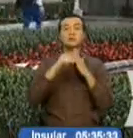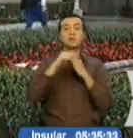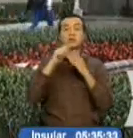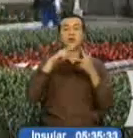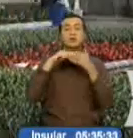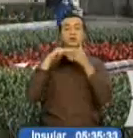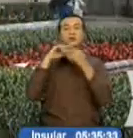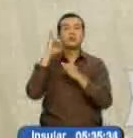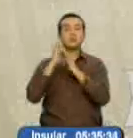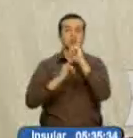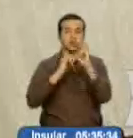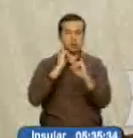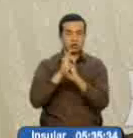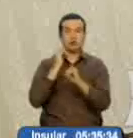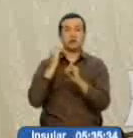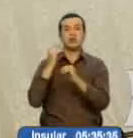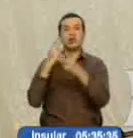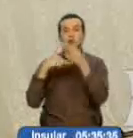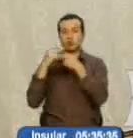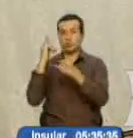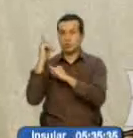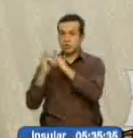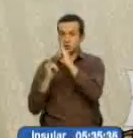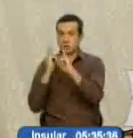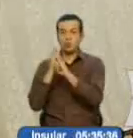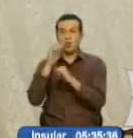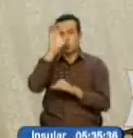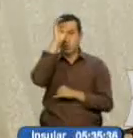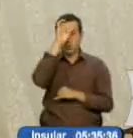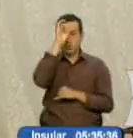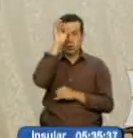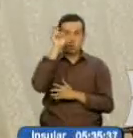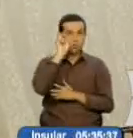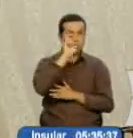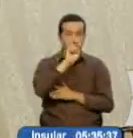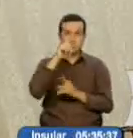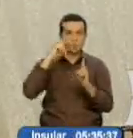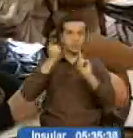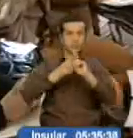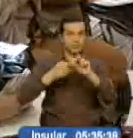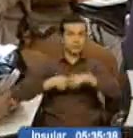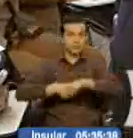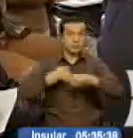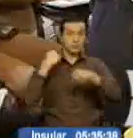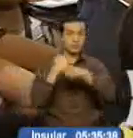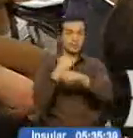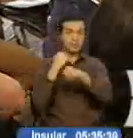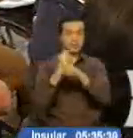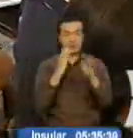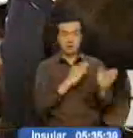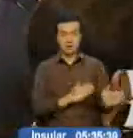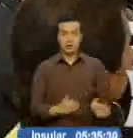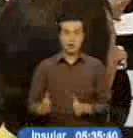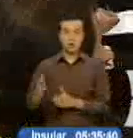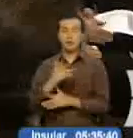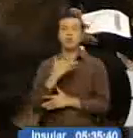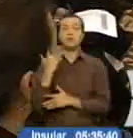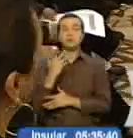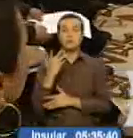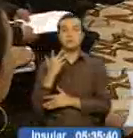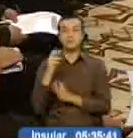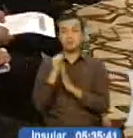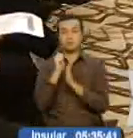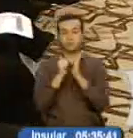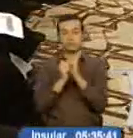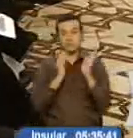de Relaciones Exteriores, Comercio Exterior, Cultura y Turismo. En este primer taller de trabajo comenzaron a establecer los primeros cimientos de lo que será la